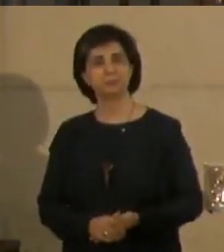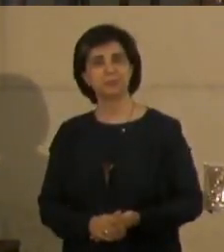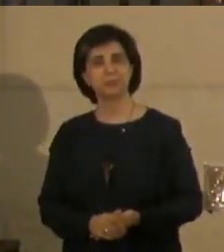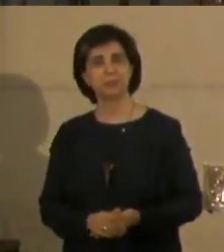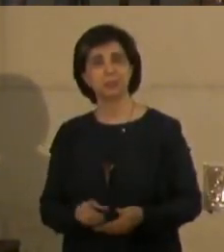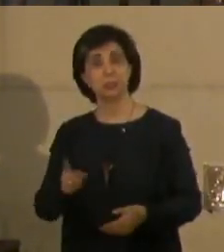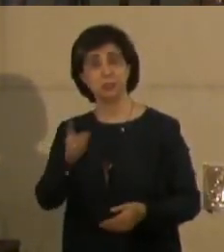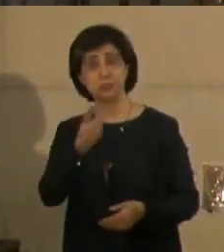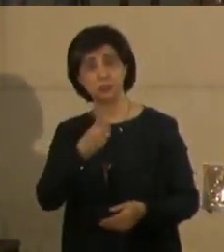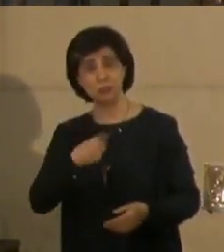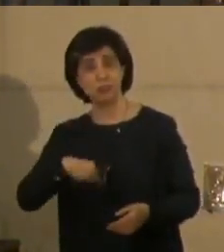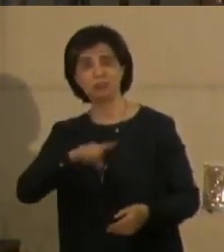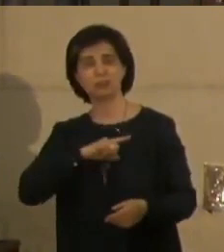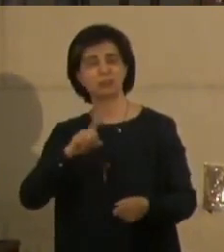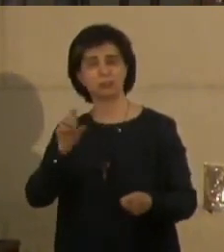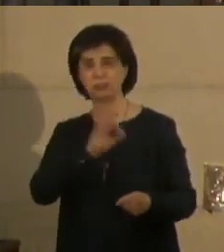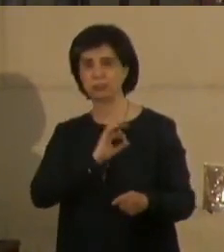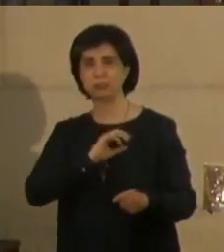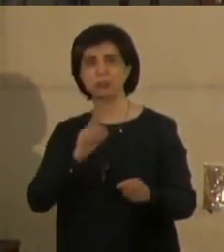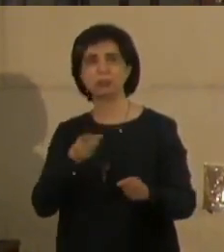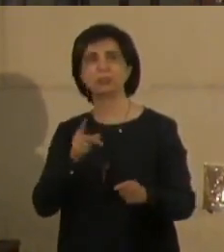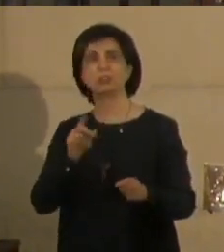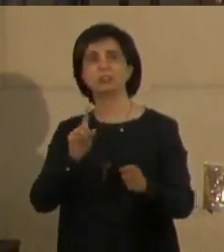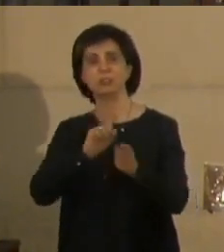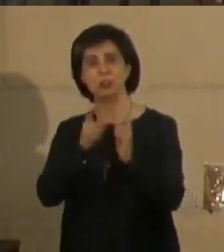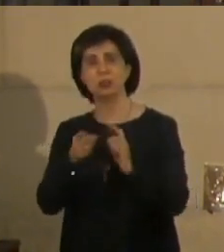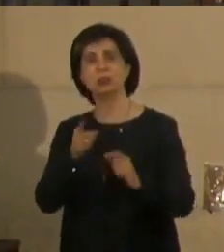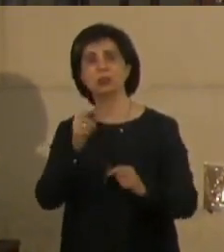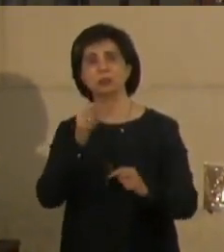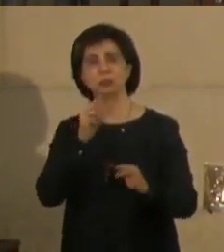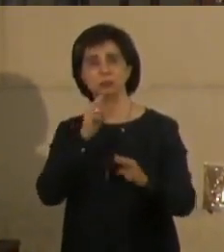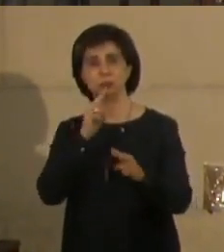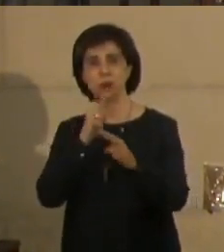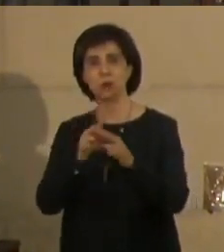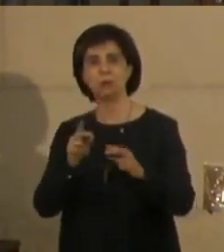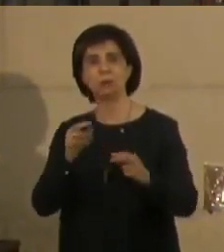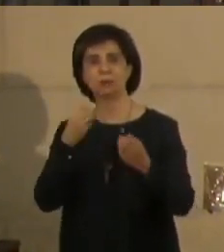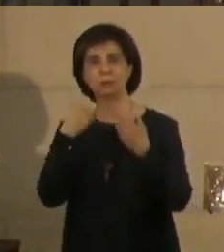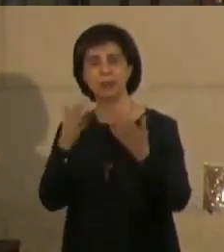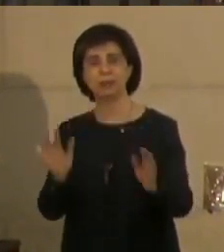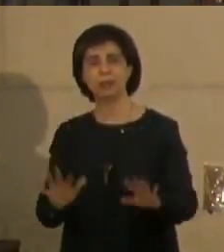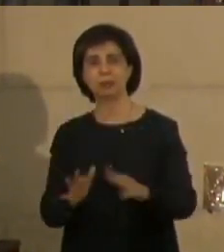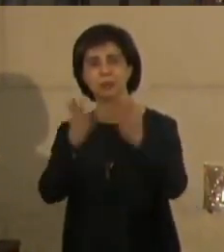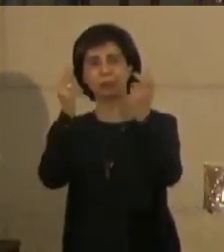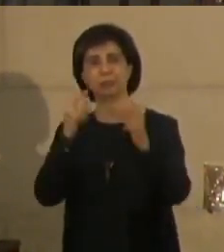no a nosotros, Señor, sino a tu nombre da la gloria. Hemos dicho juntos,